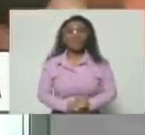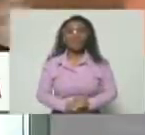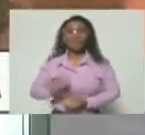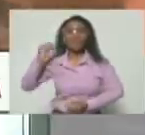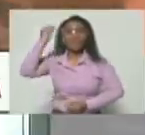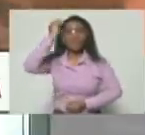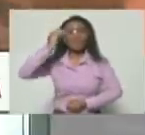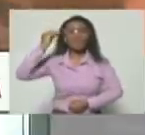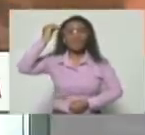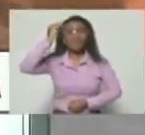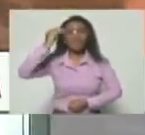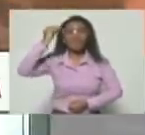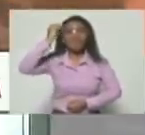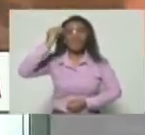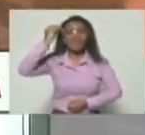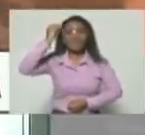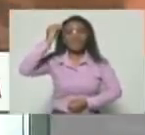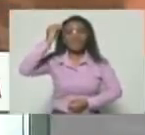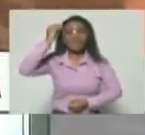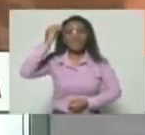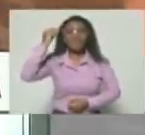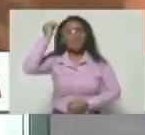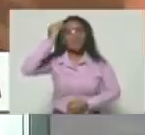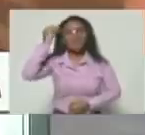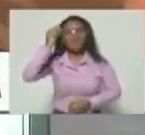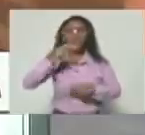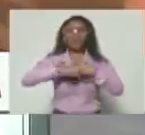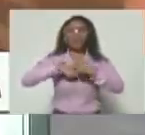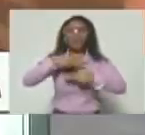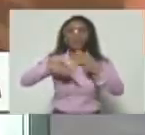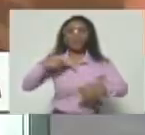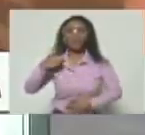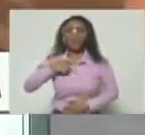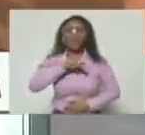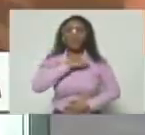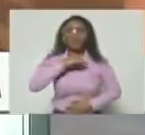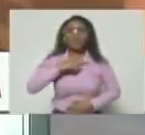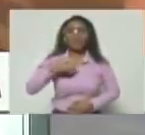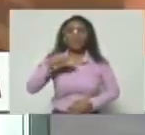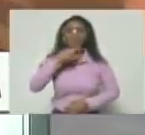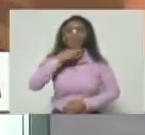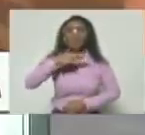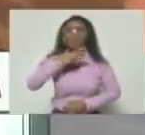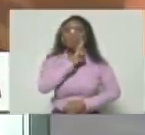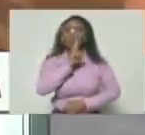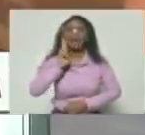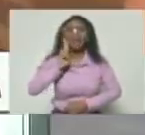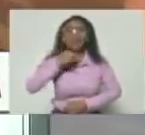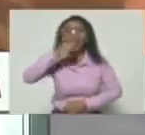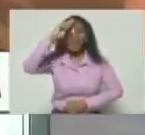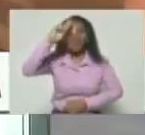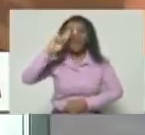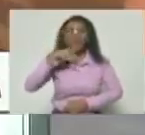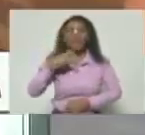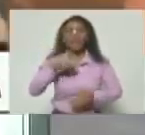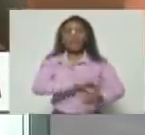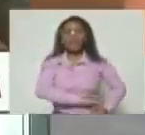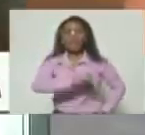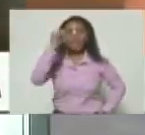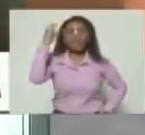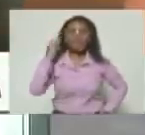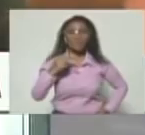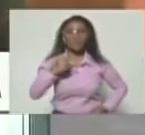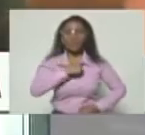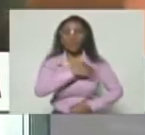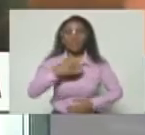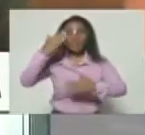pensamiento martiano, el pensamiento revolucionario de nuestro padre libertador Simón Bolívar. Quiero dejar aquí un saludo muy